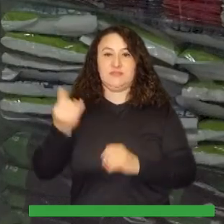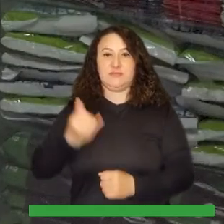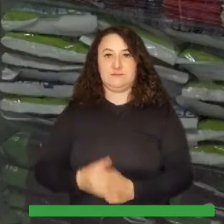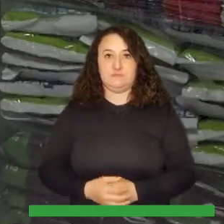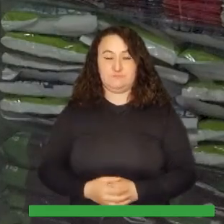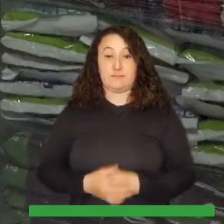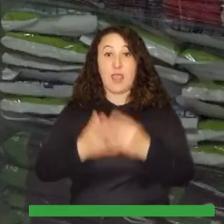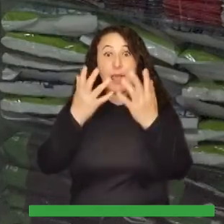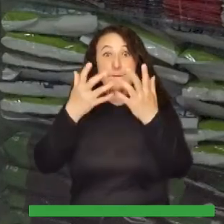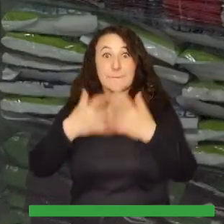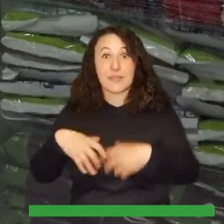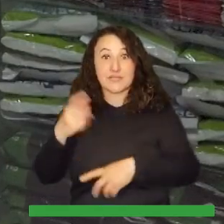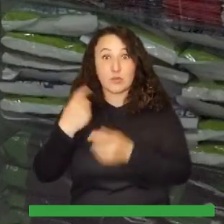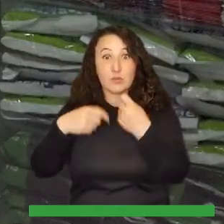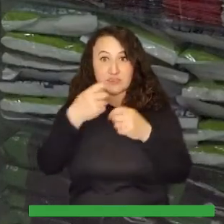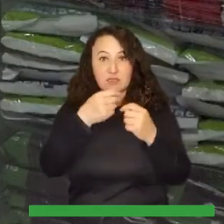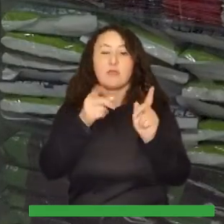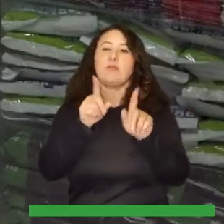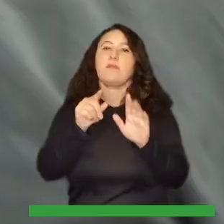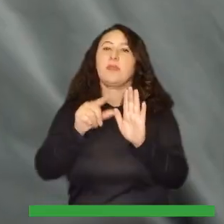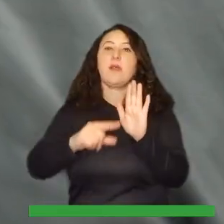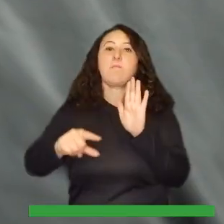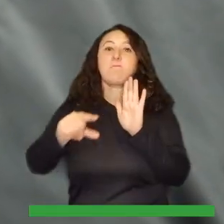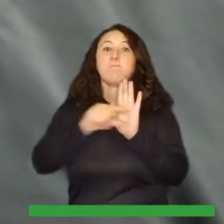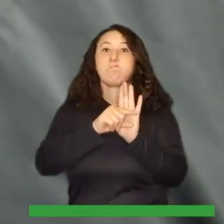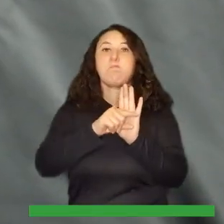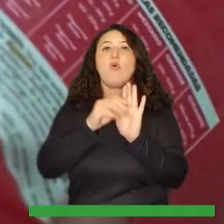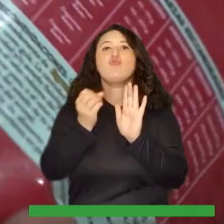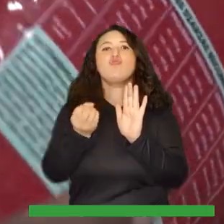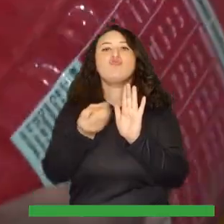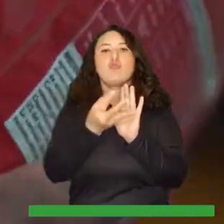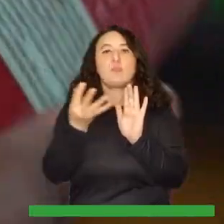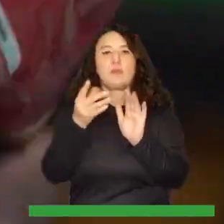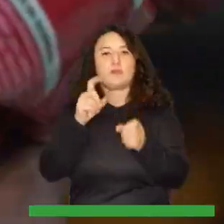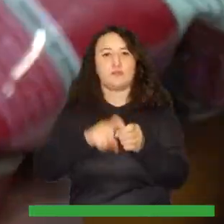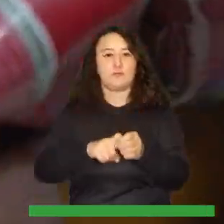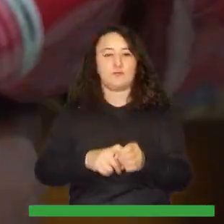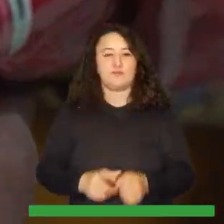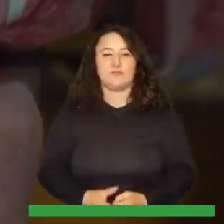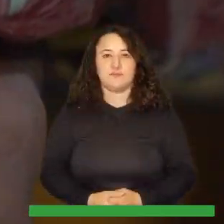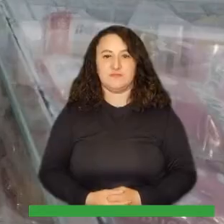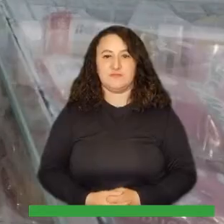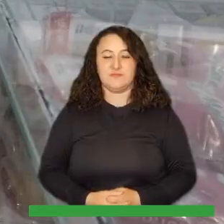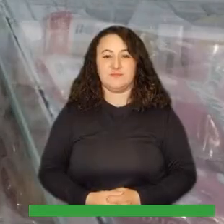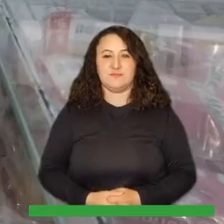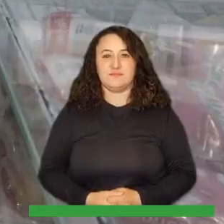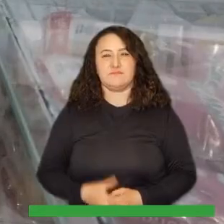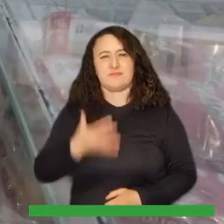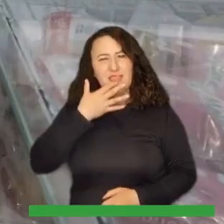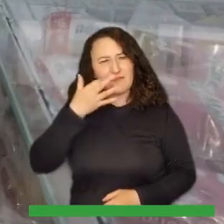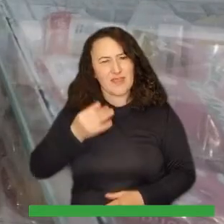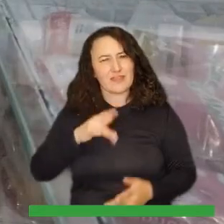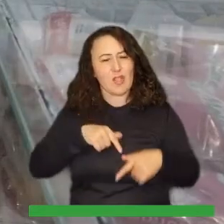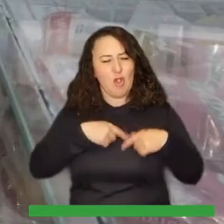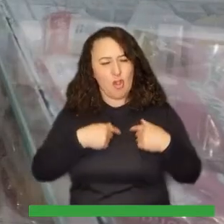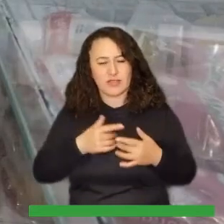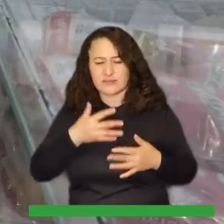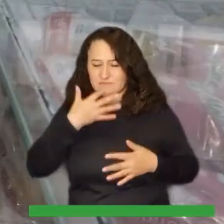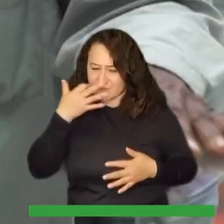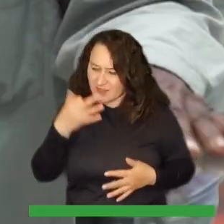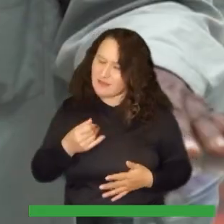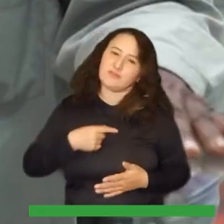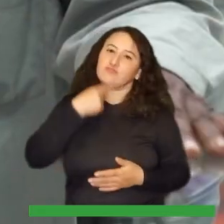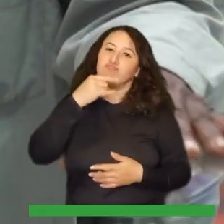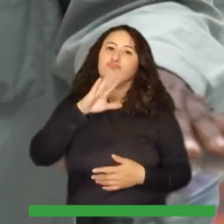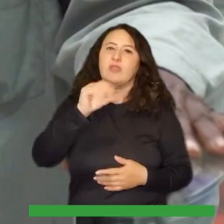las empresas comercializadoras y su número de registro. digo de todo corazón, yo vivo muy agradecido del